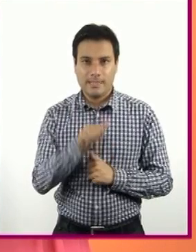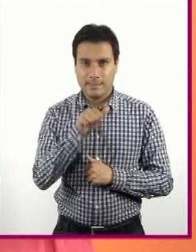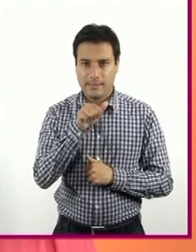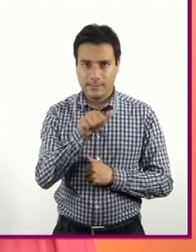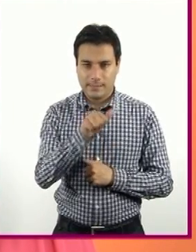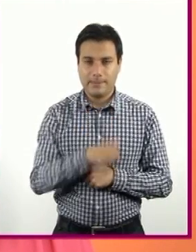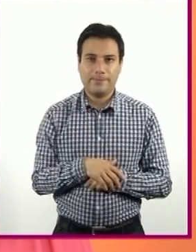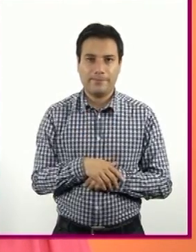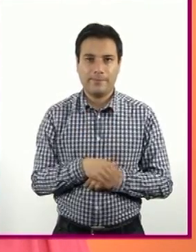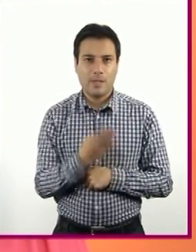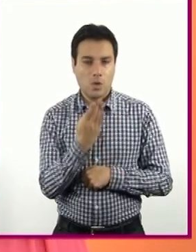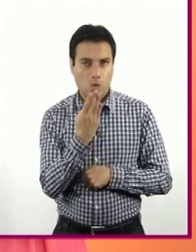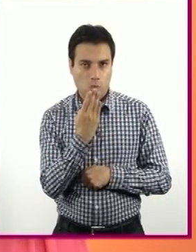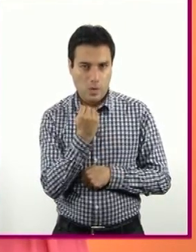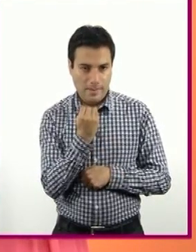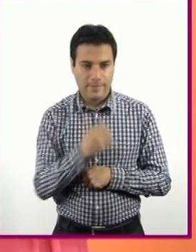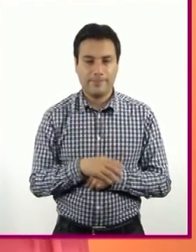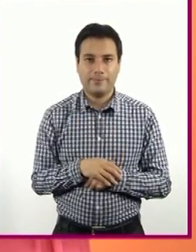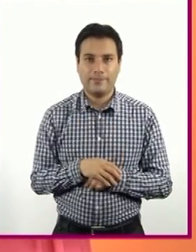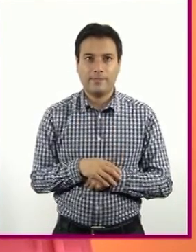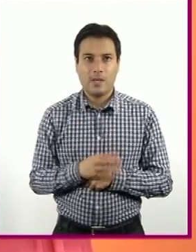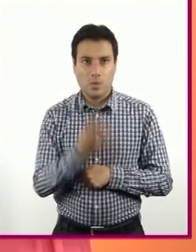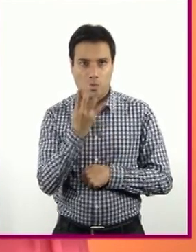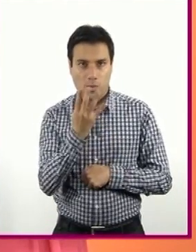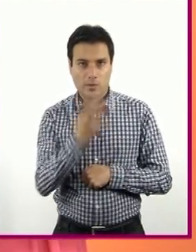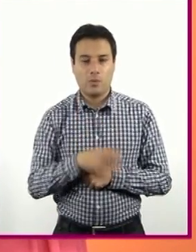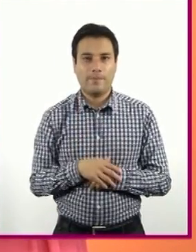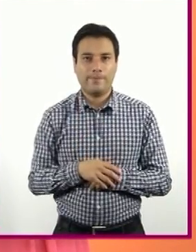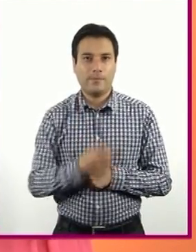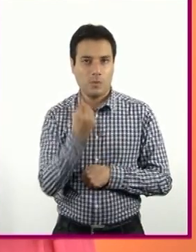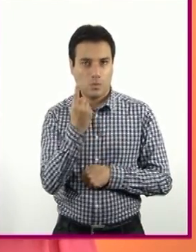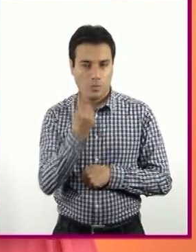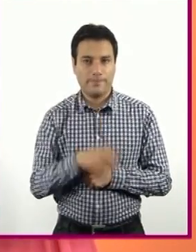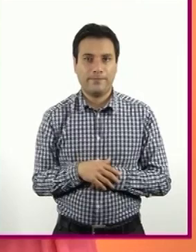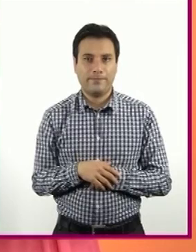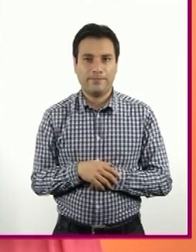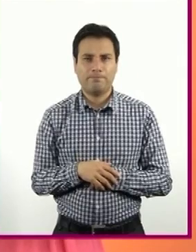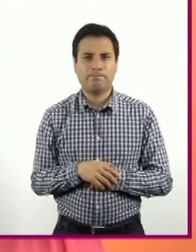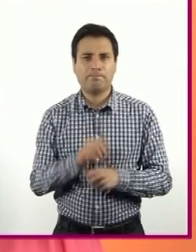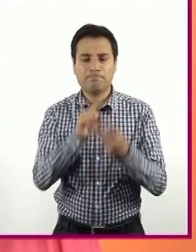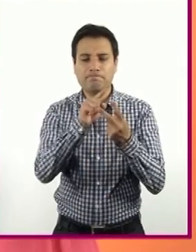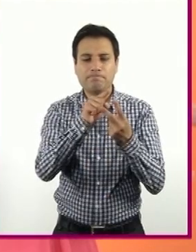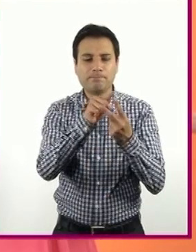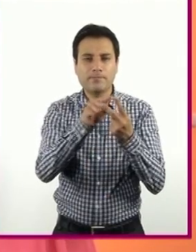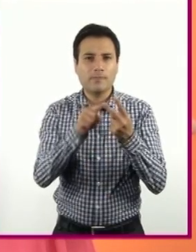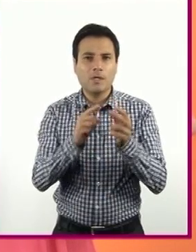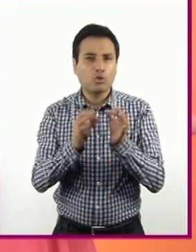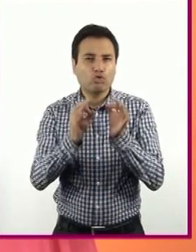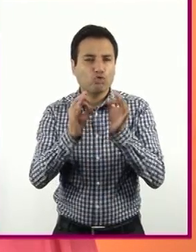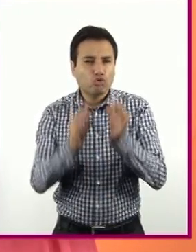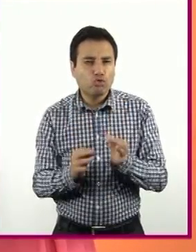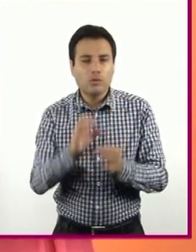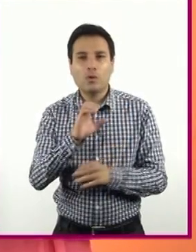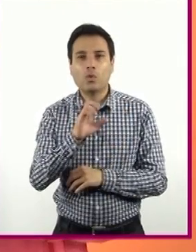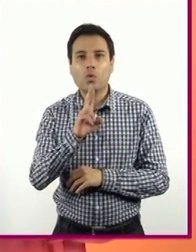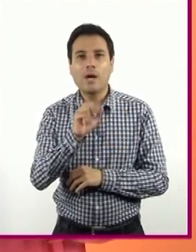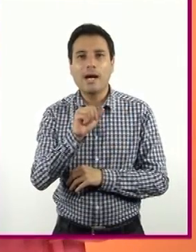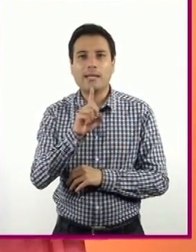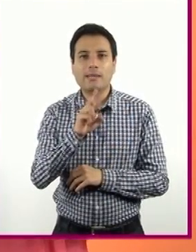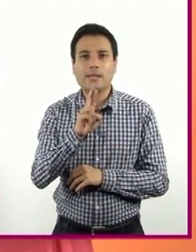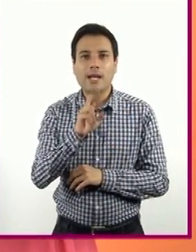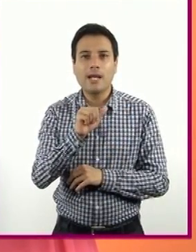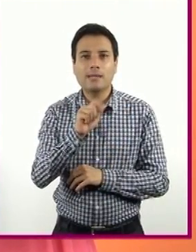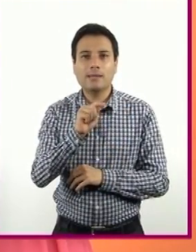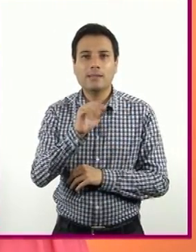16, 9, 4, 1. ¿Cuál de las dos sucesiones es cuadrática? ¿El inciso